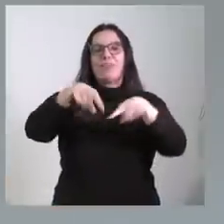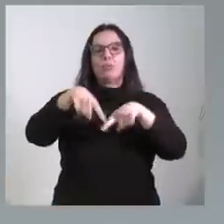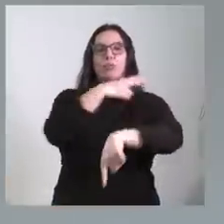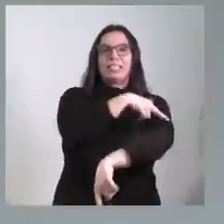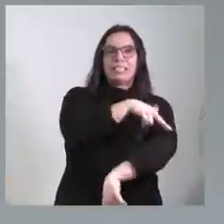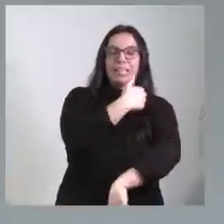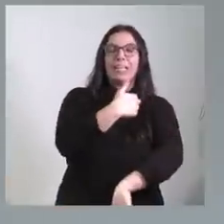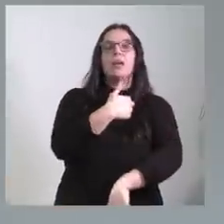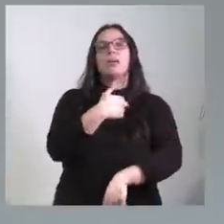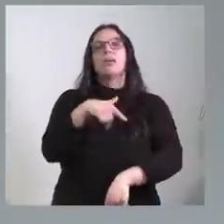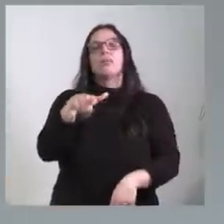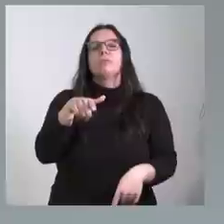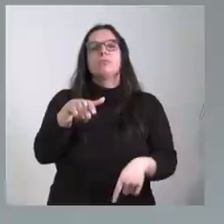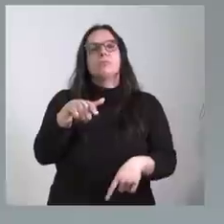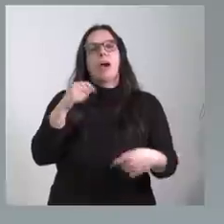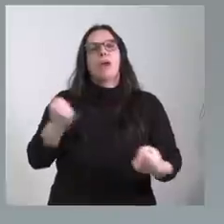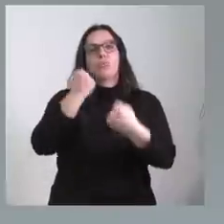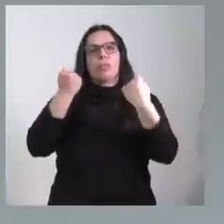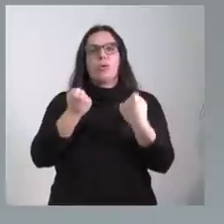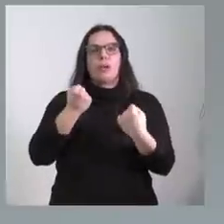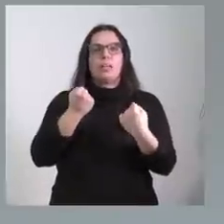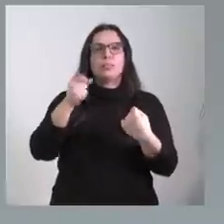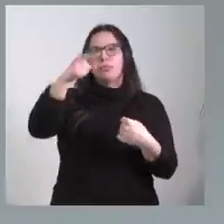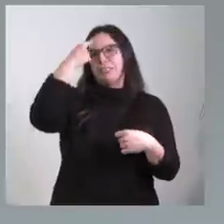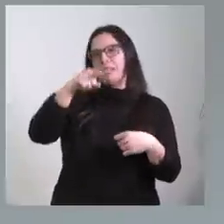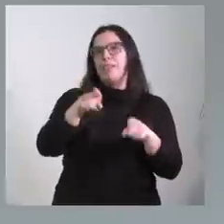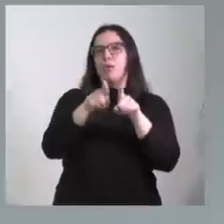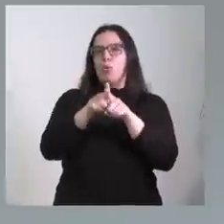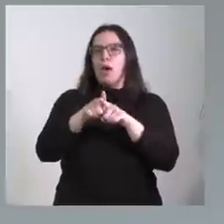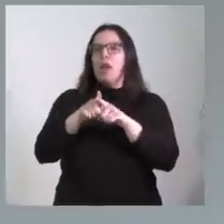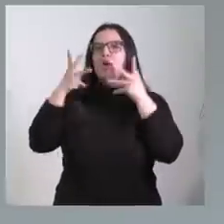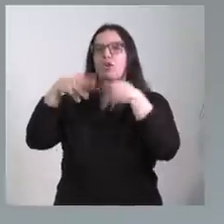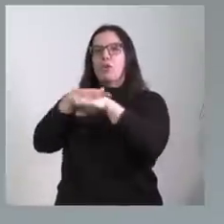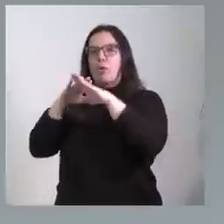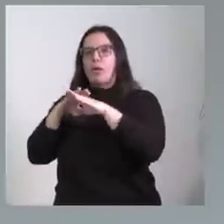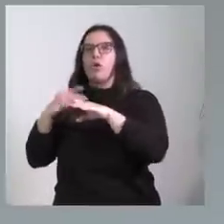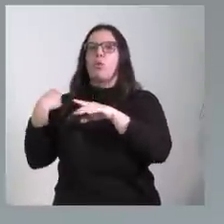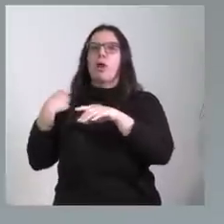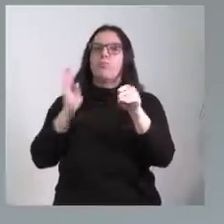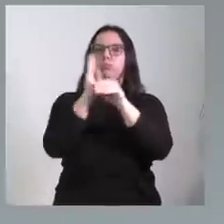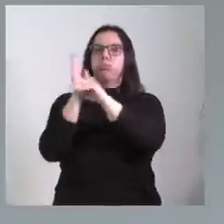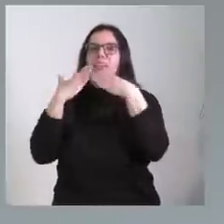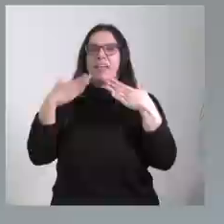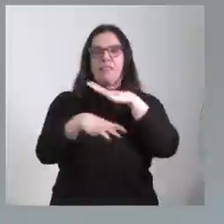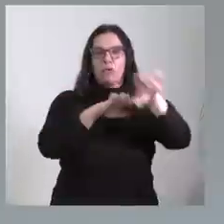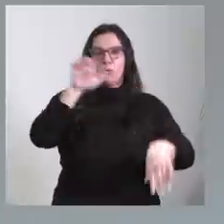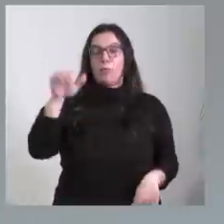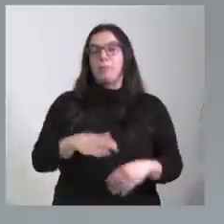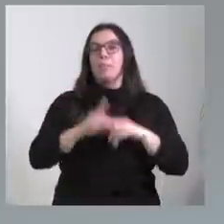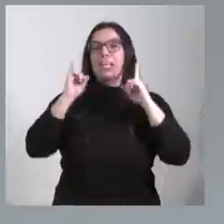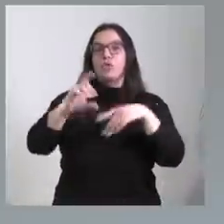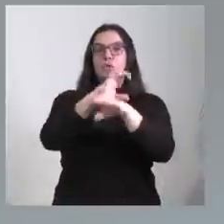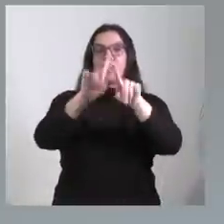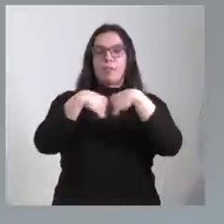y equipamiento muchas de cuyas actuaciones saben ustedes que se van trayendo este consejo de gobierno y que son financiadas con fondos europeos en el caso de la consejería de familia